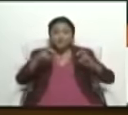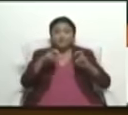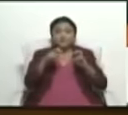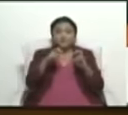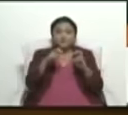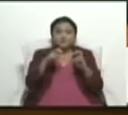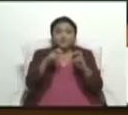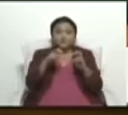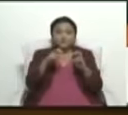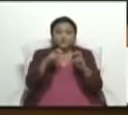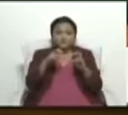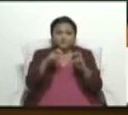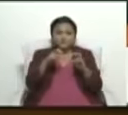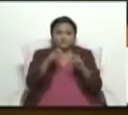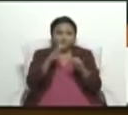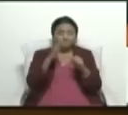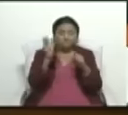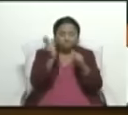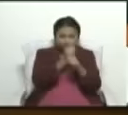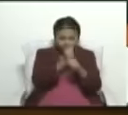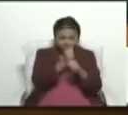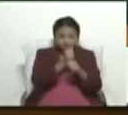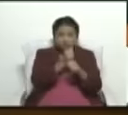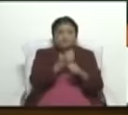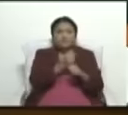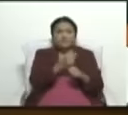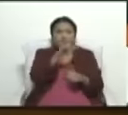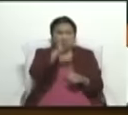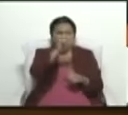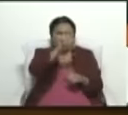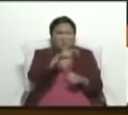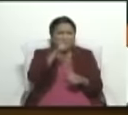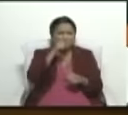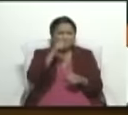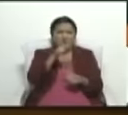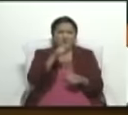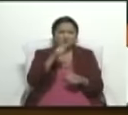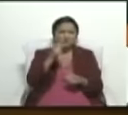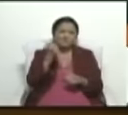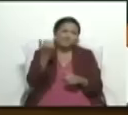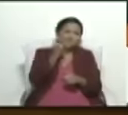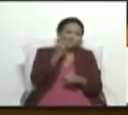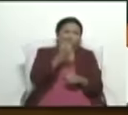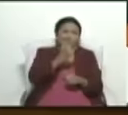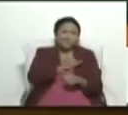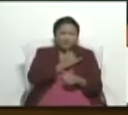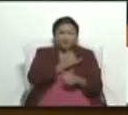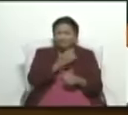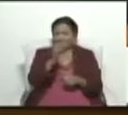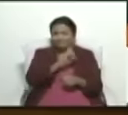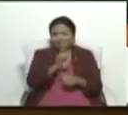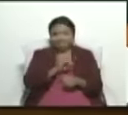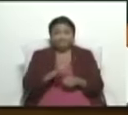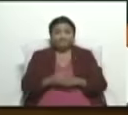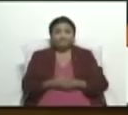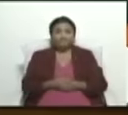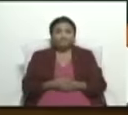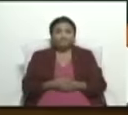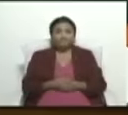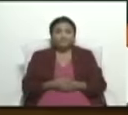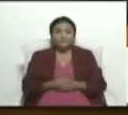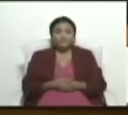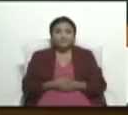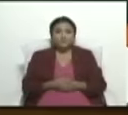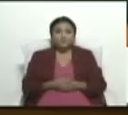desmontar esa falsa tesis de que había ocurrido un homicidio-suicidio